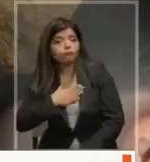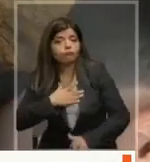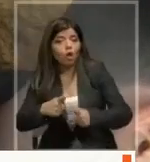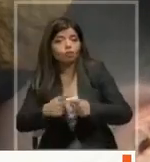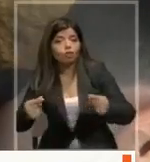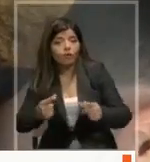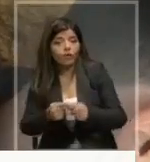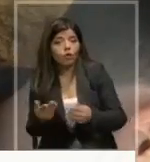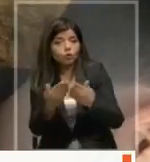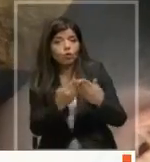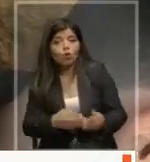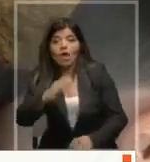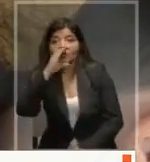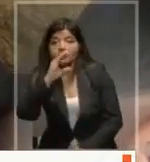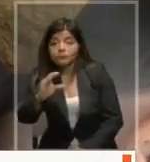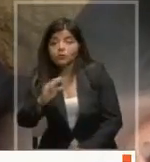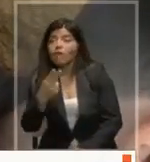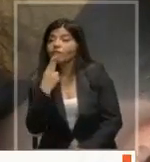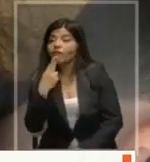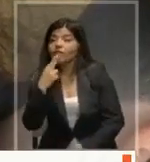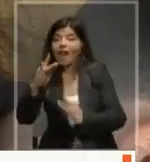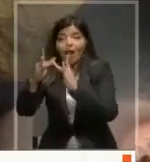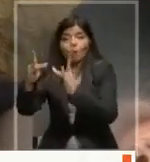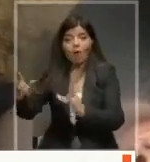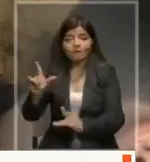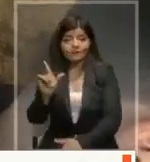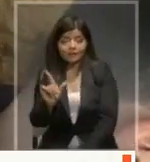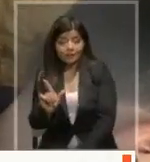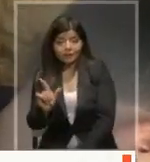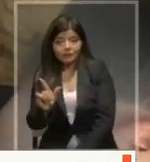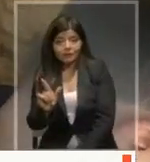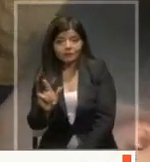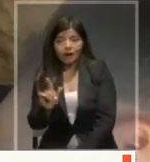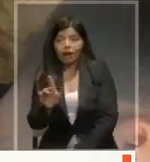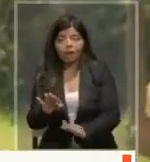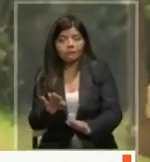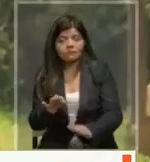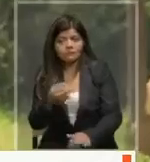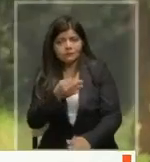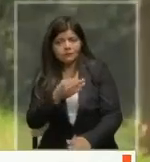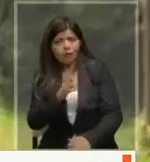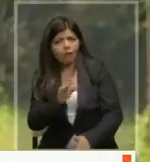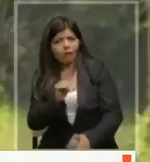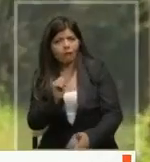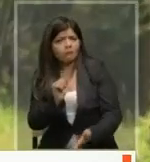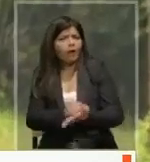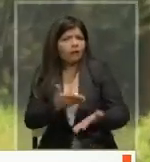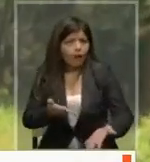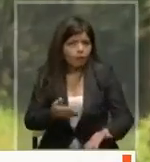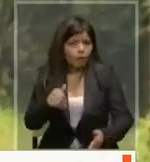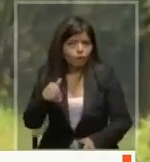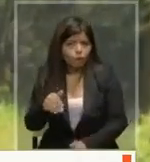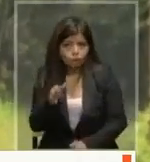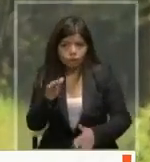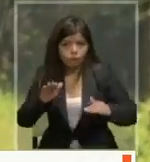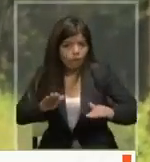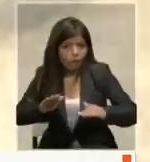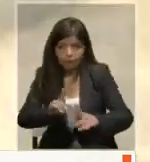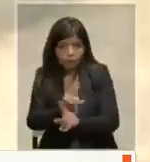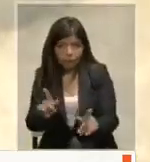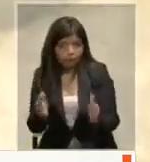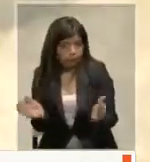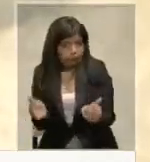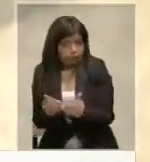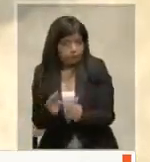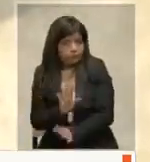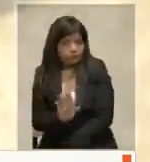el Puente 7 y... siempre me reclama a mí que los buses no le paran. La situación motivó al joven a organizarse con más